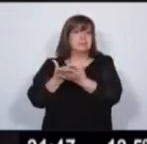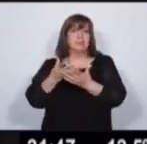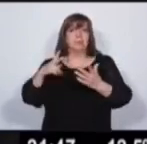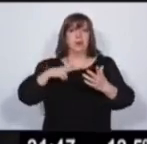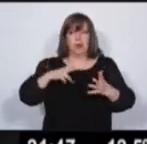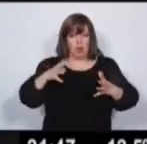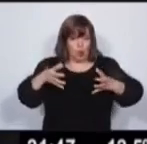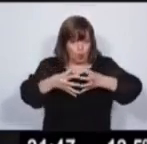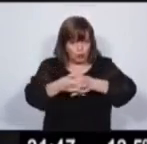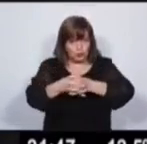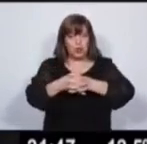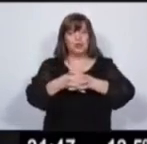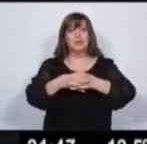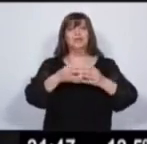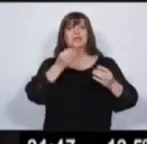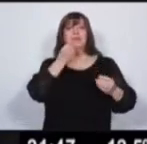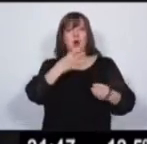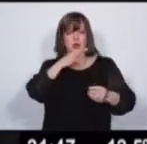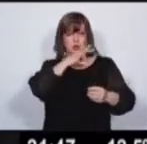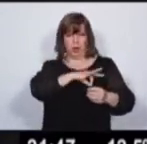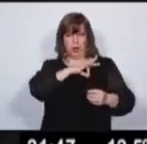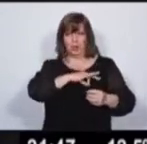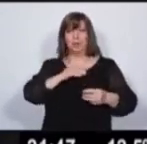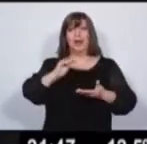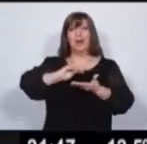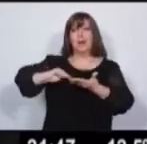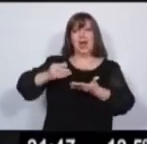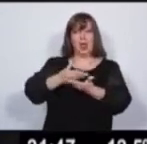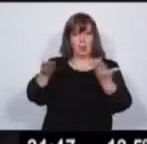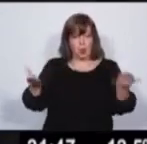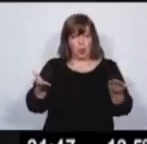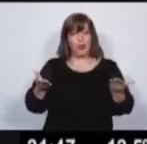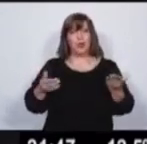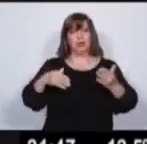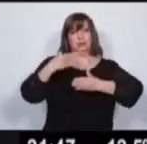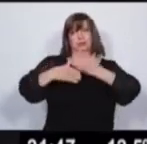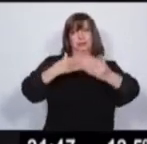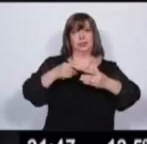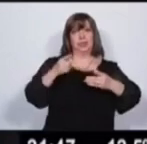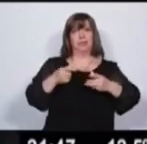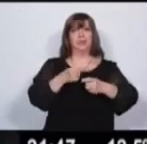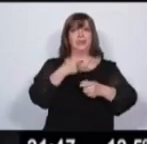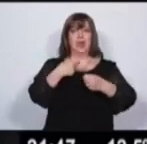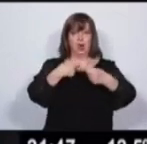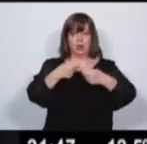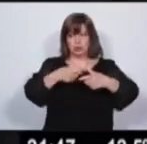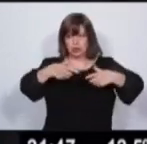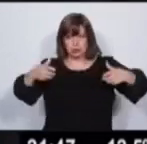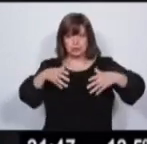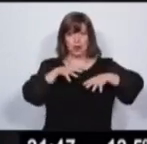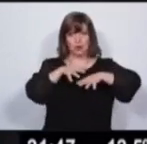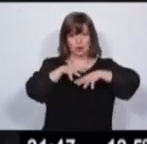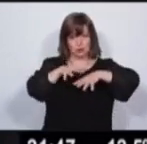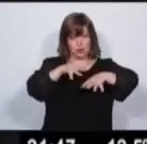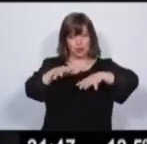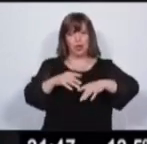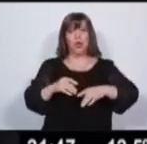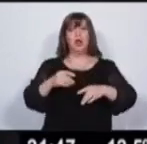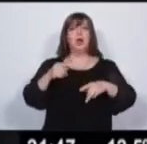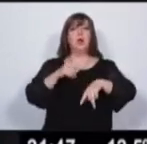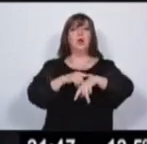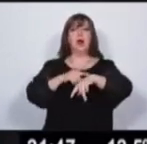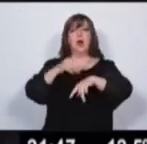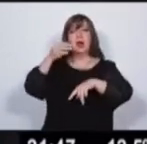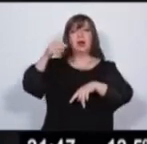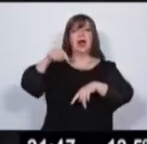privada mejores salarios para los empleados públicos y reactivación del comercio y también una hora 12